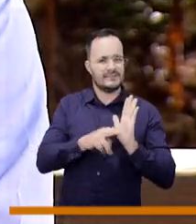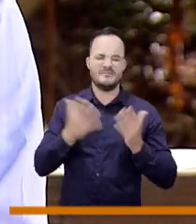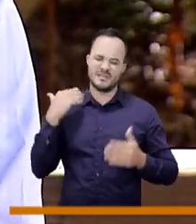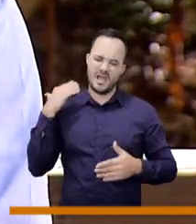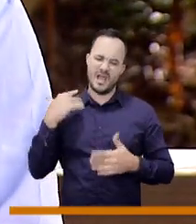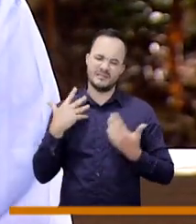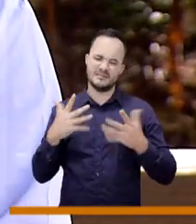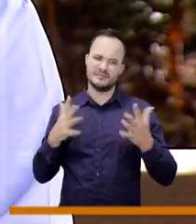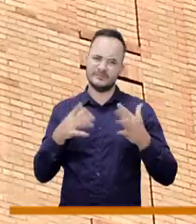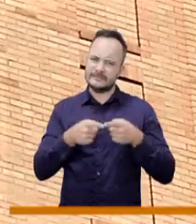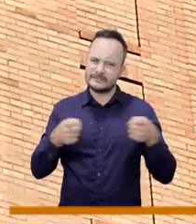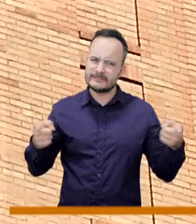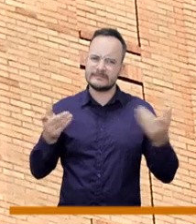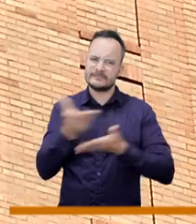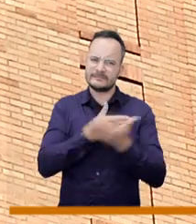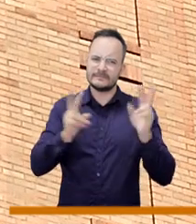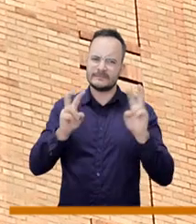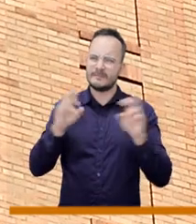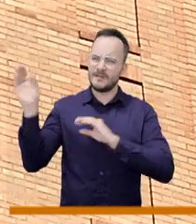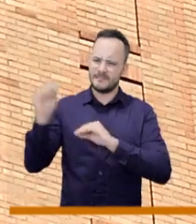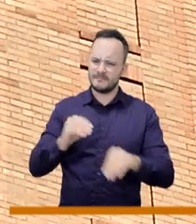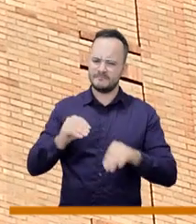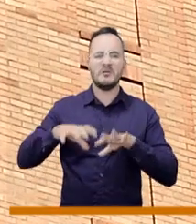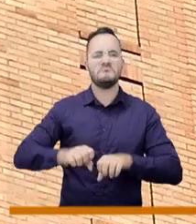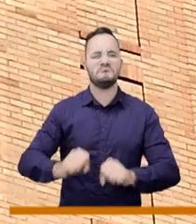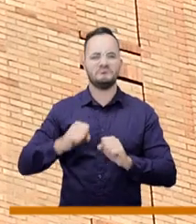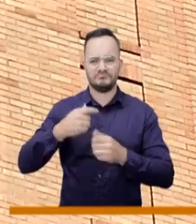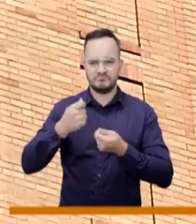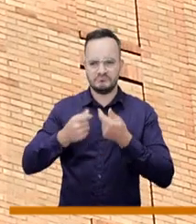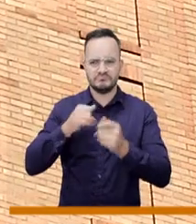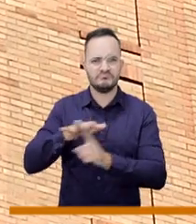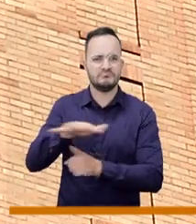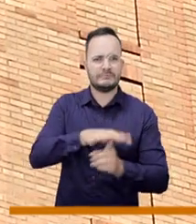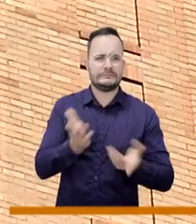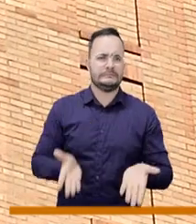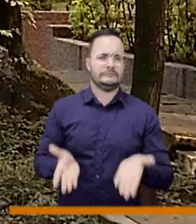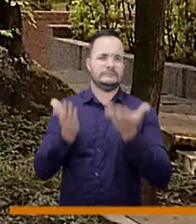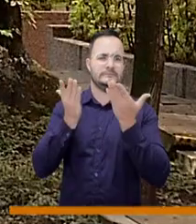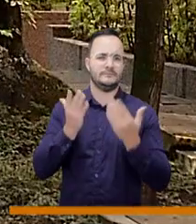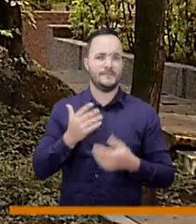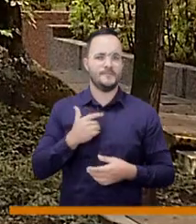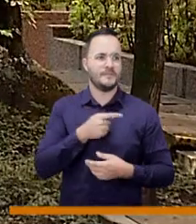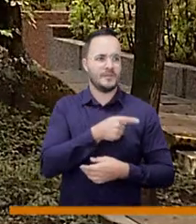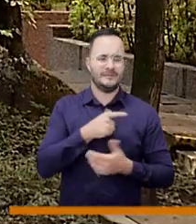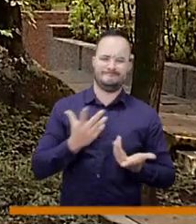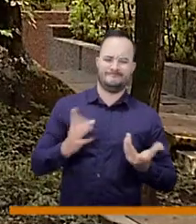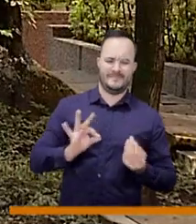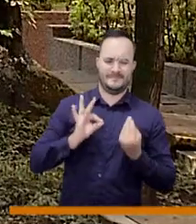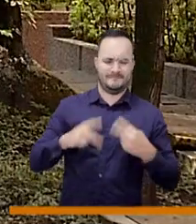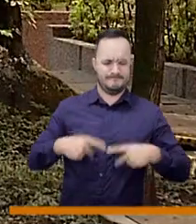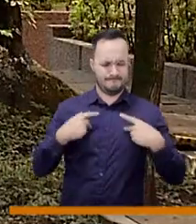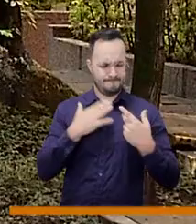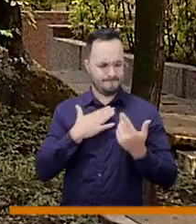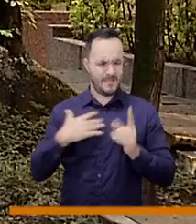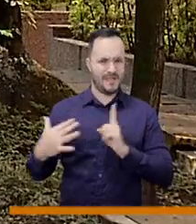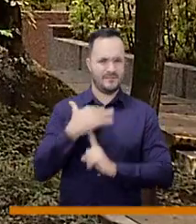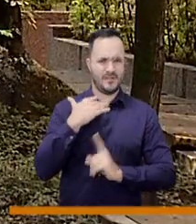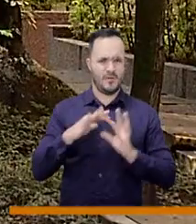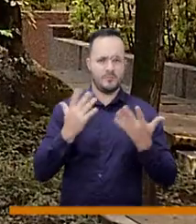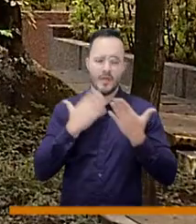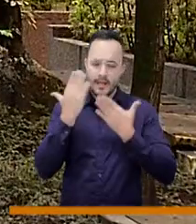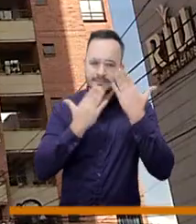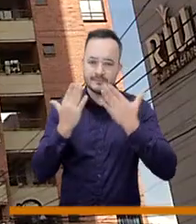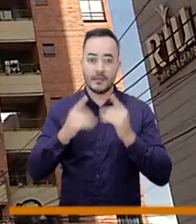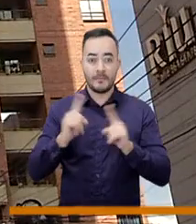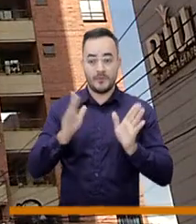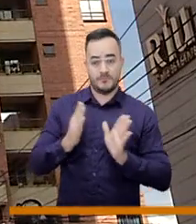tema extenso del que hemos hablado ya, ponerlo en la discusión, revisar eso que está representando en la calidad de vida de la gente de nuestra ciudad,